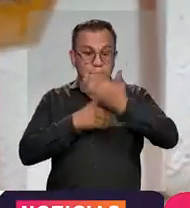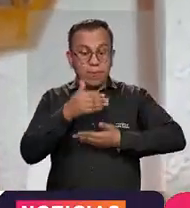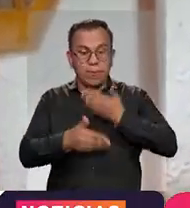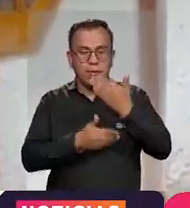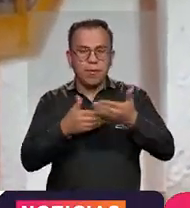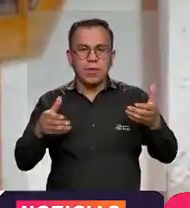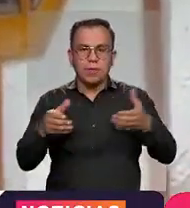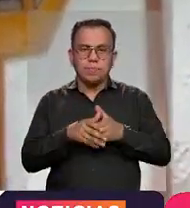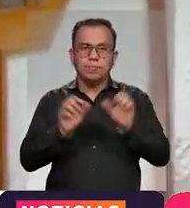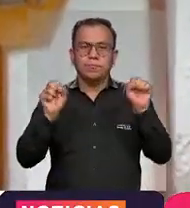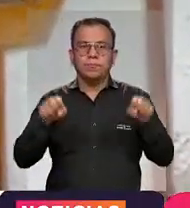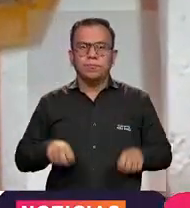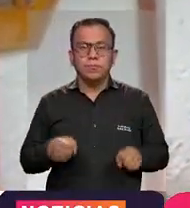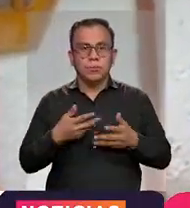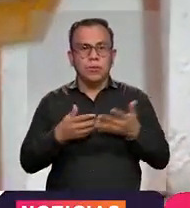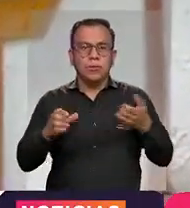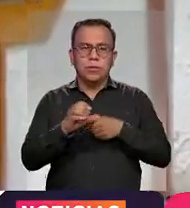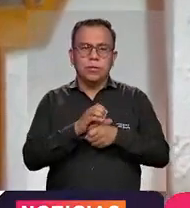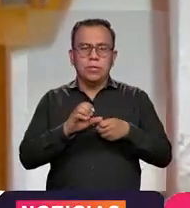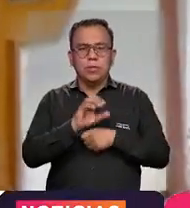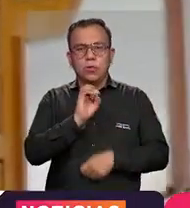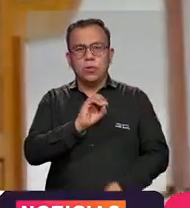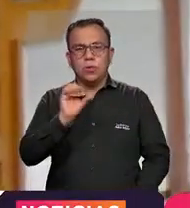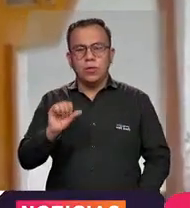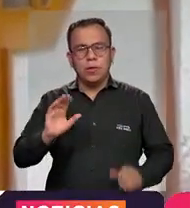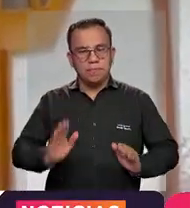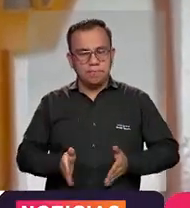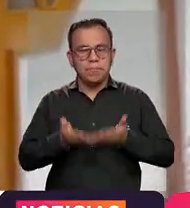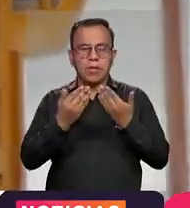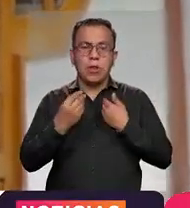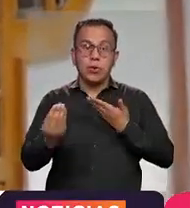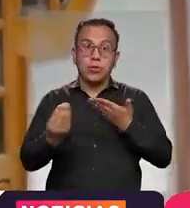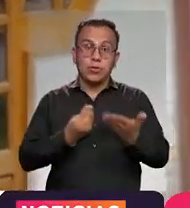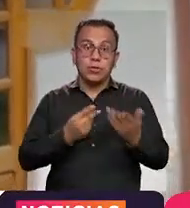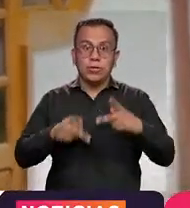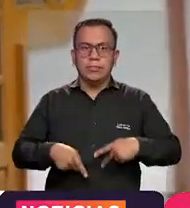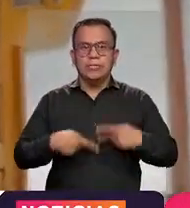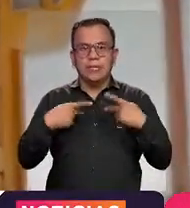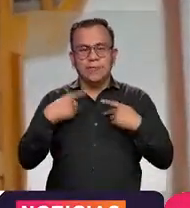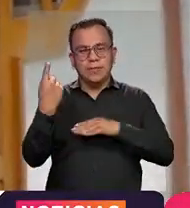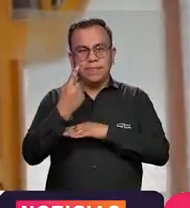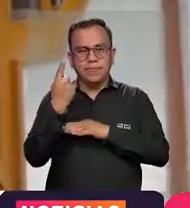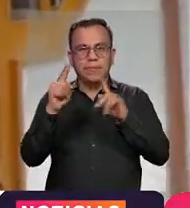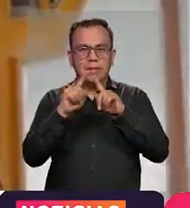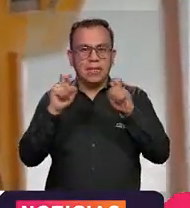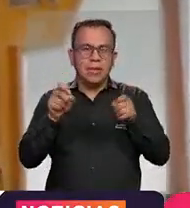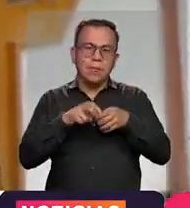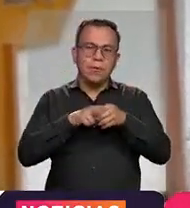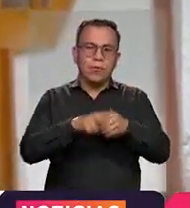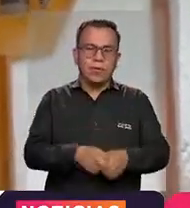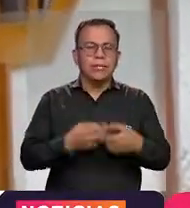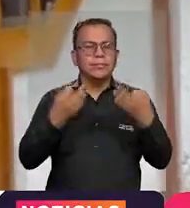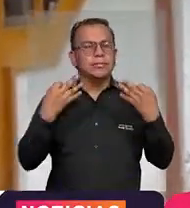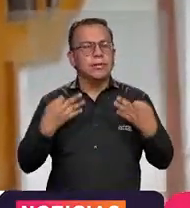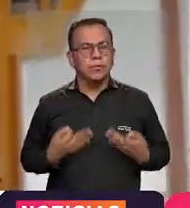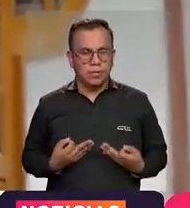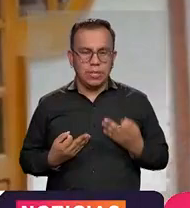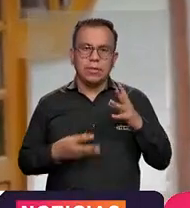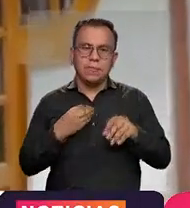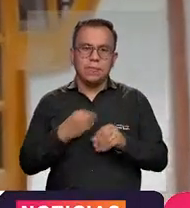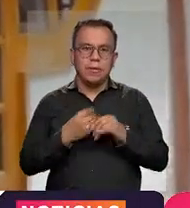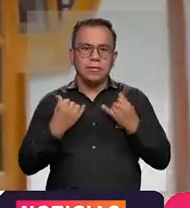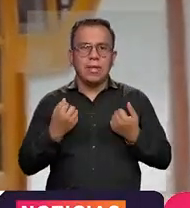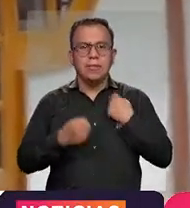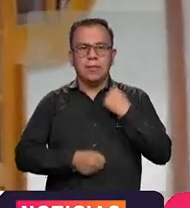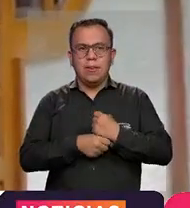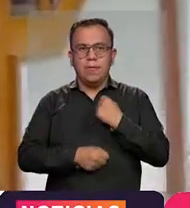le permitan a los ciudadanos y ciudadanas mejorar sus condiciones de vida en términos de movilidad, de seguridad, de